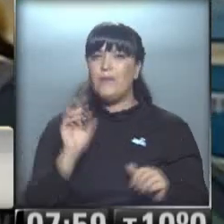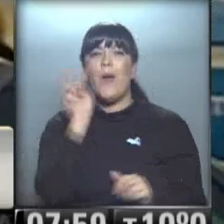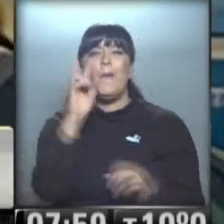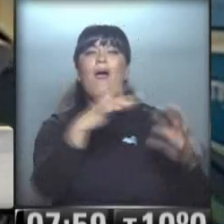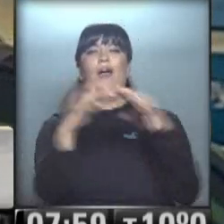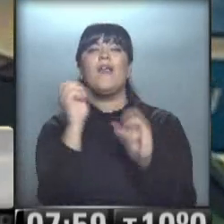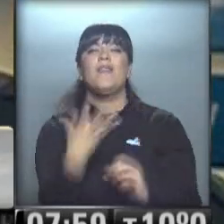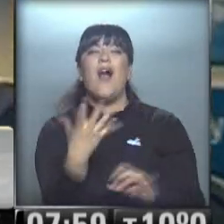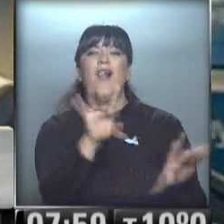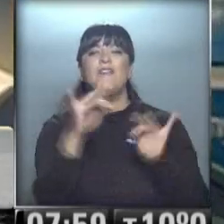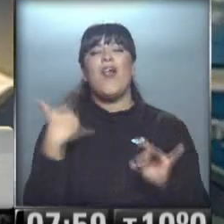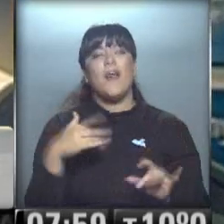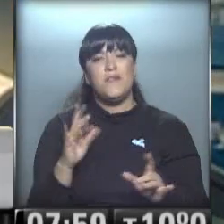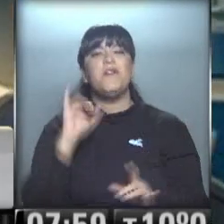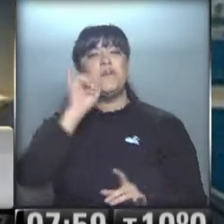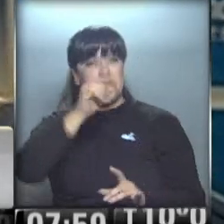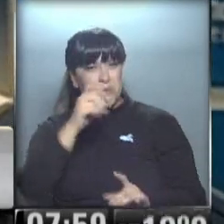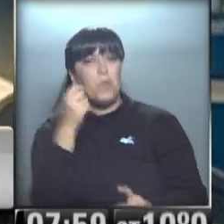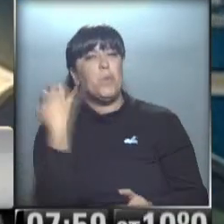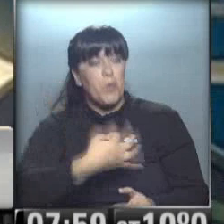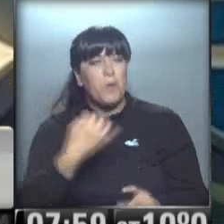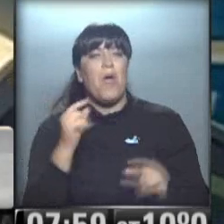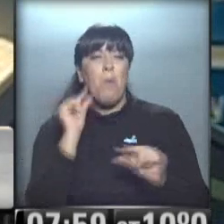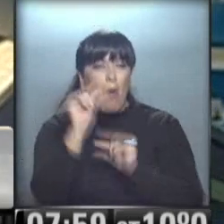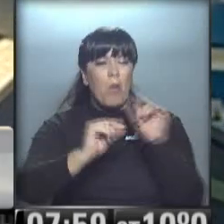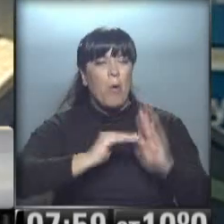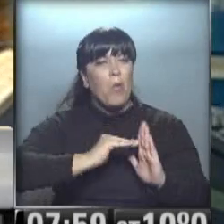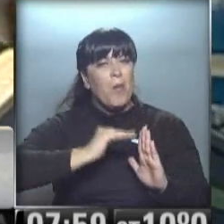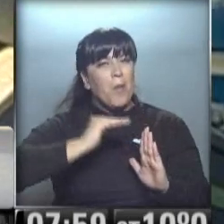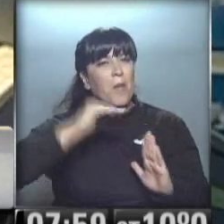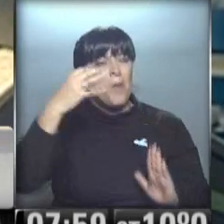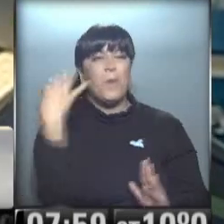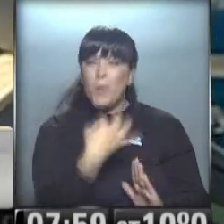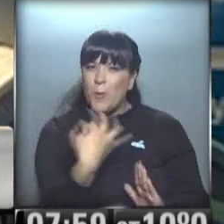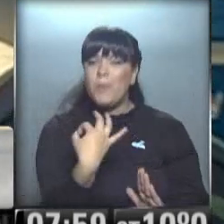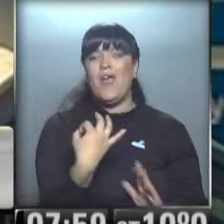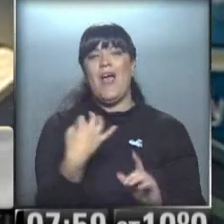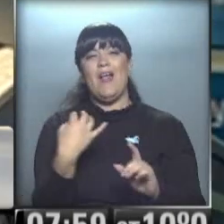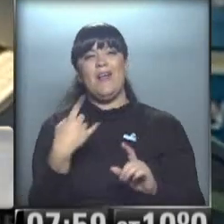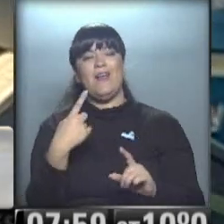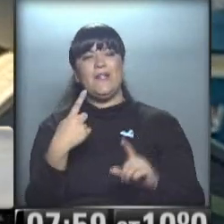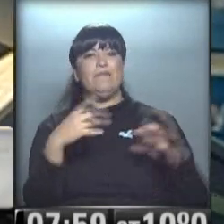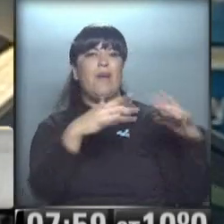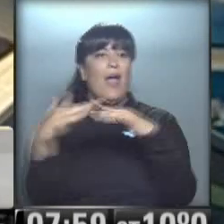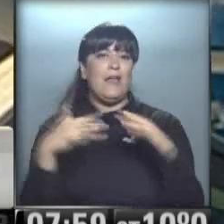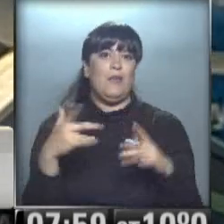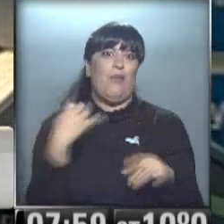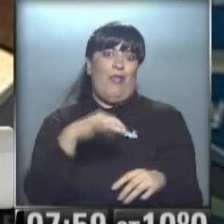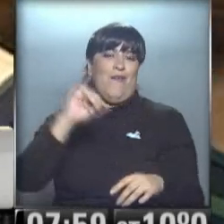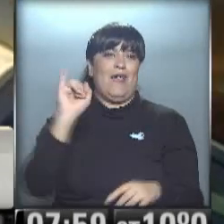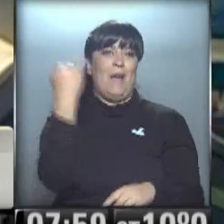Bien, muy bien, muy bien. De menor a mayor y con esa cuota que tiene que tener todo equipo que tiene que salir campeón,